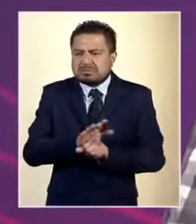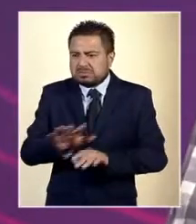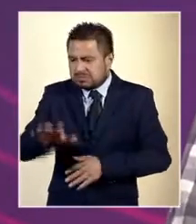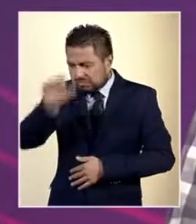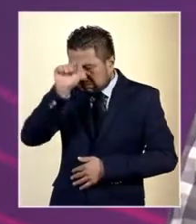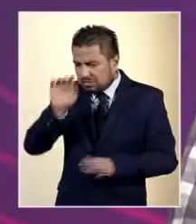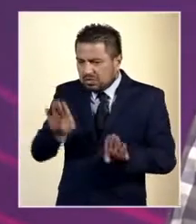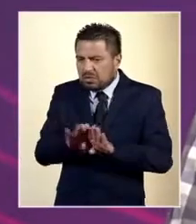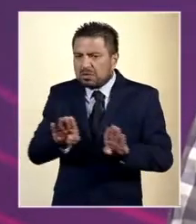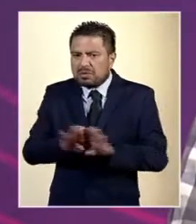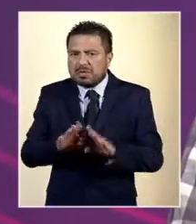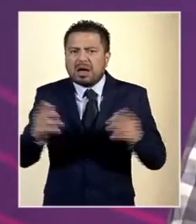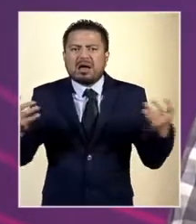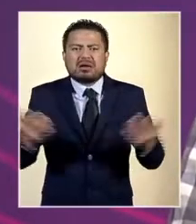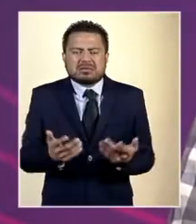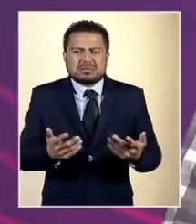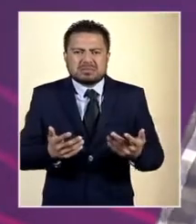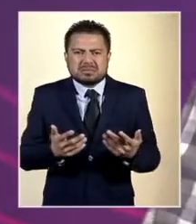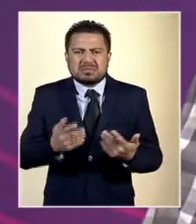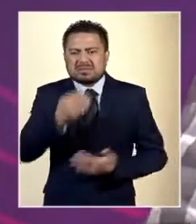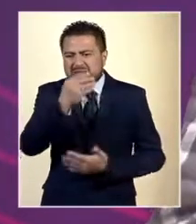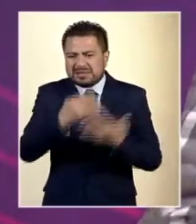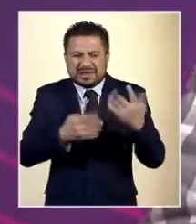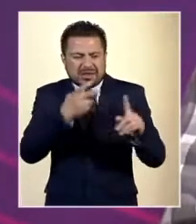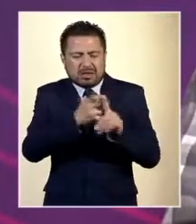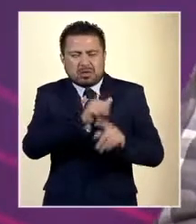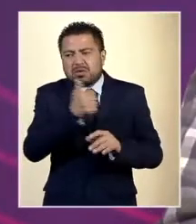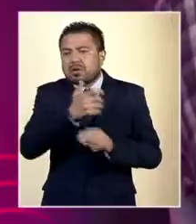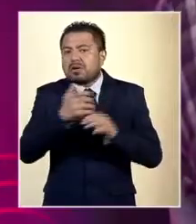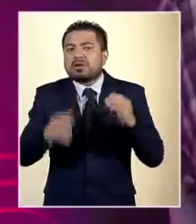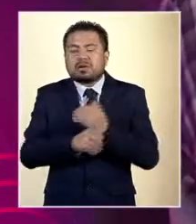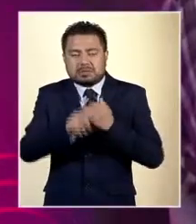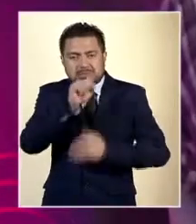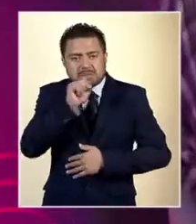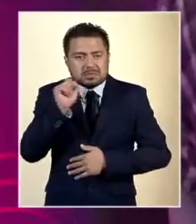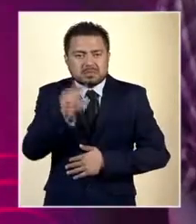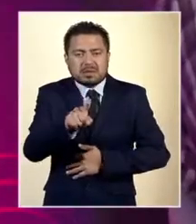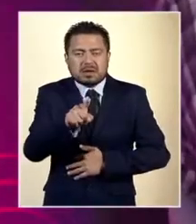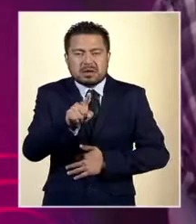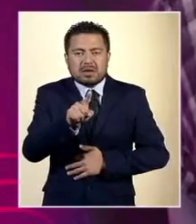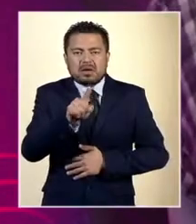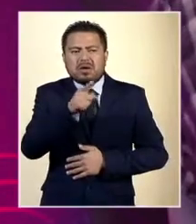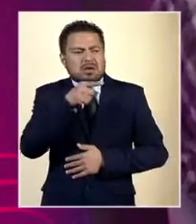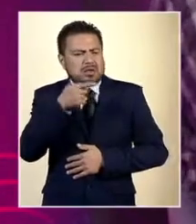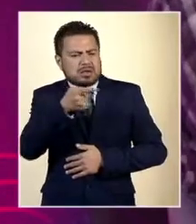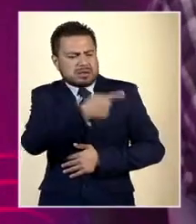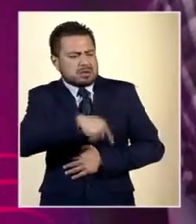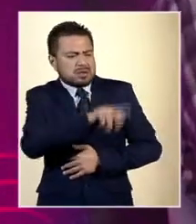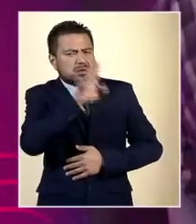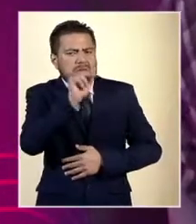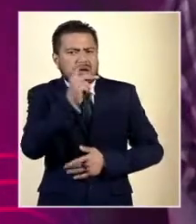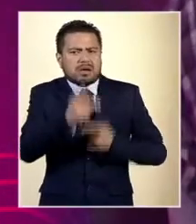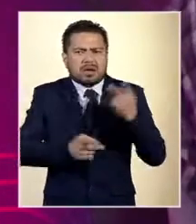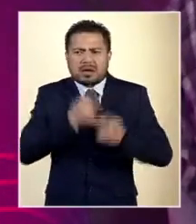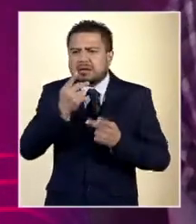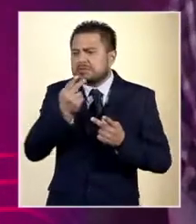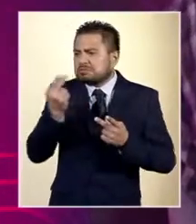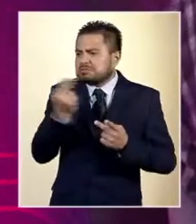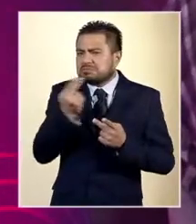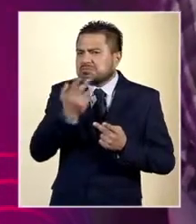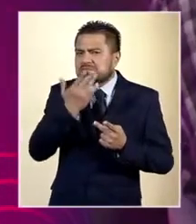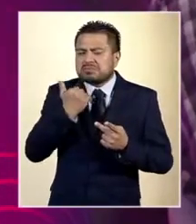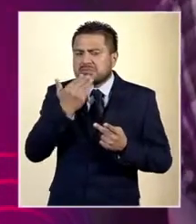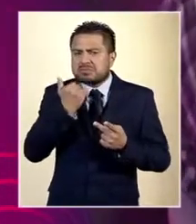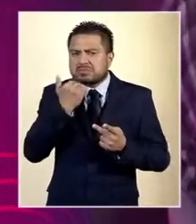asumes? Es como es otra cosa, porque obviamente ellos no hablan